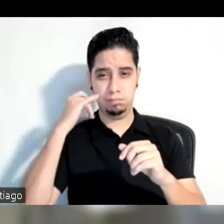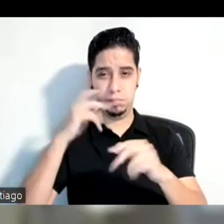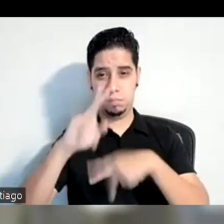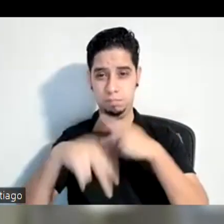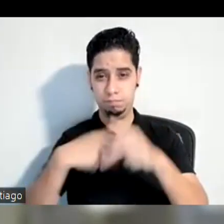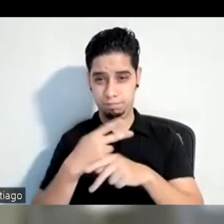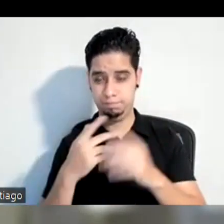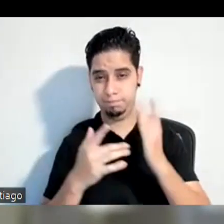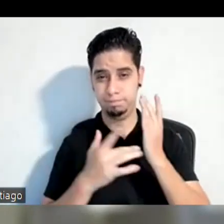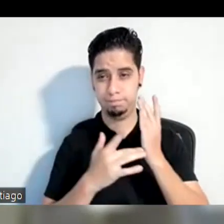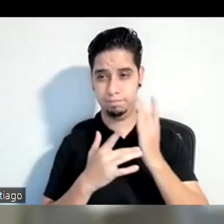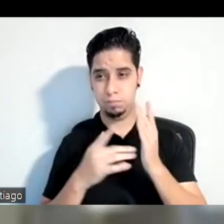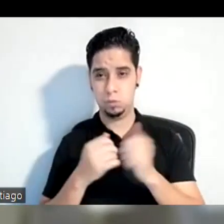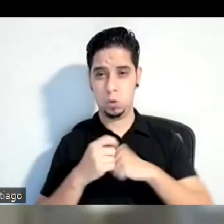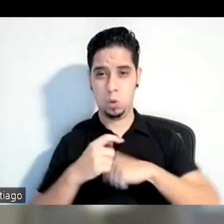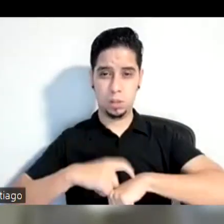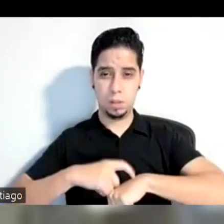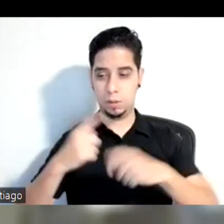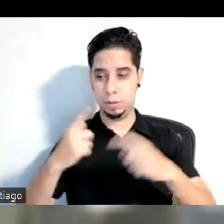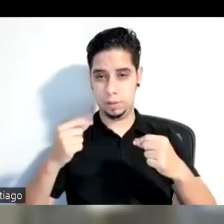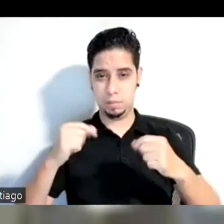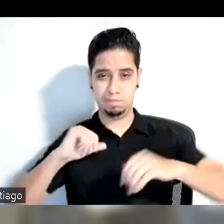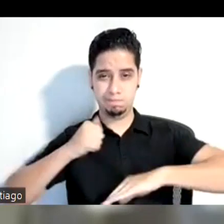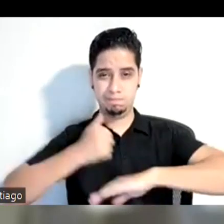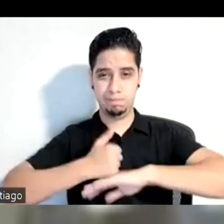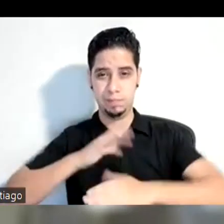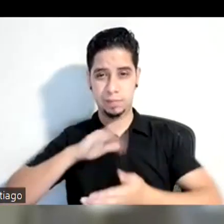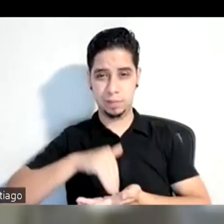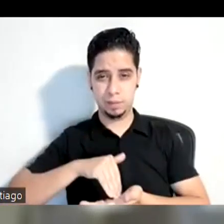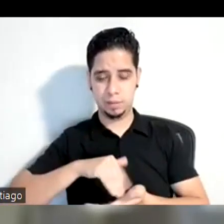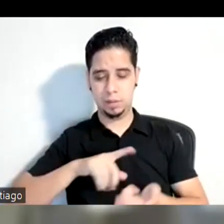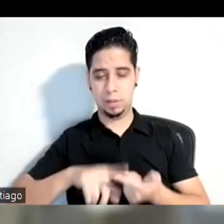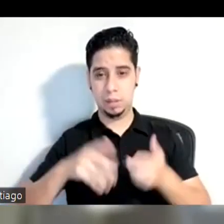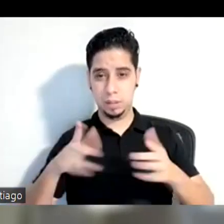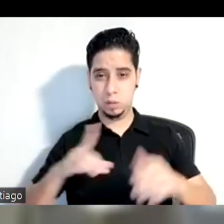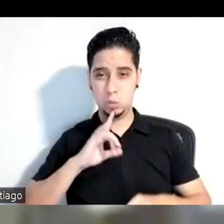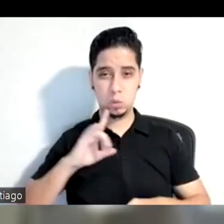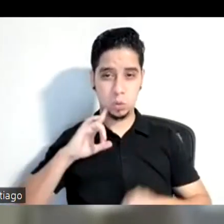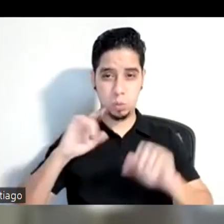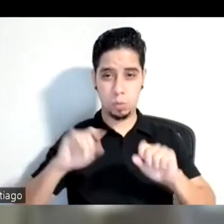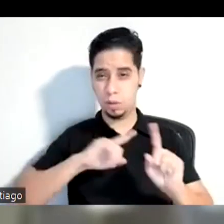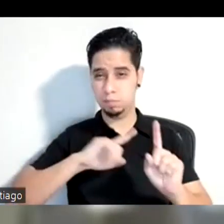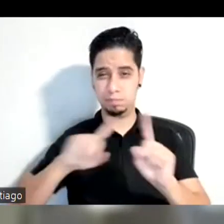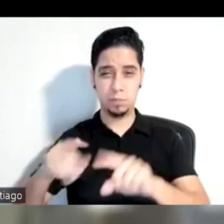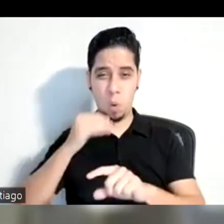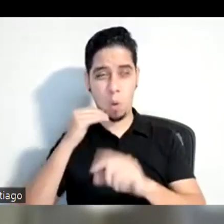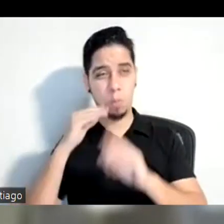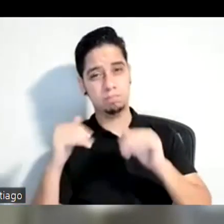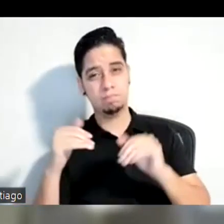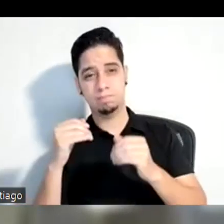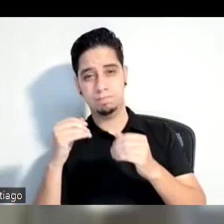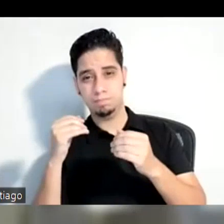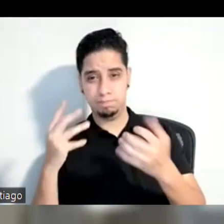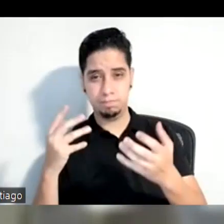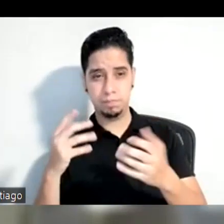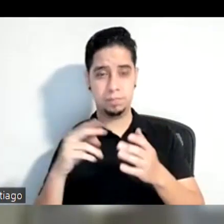Después entonces ya se establecieron unos centros, ya entonces los sordos podían llamar a su casa, no tenían que ir a un sitio ¿verdad? Físico. O sea, para poderlo hacer.